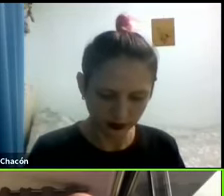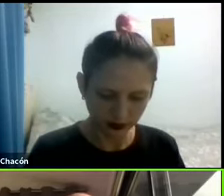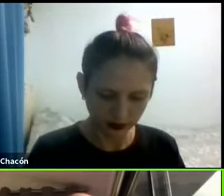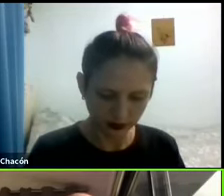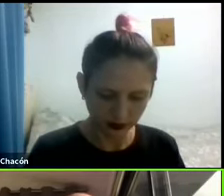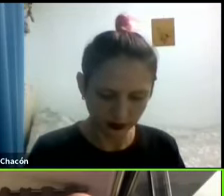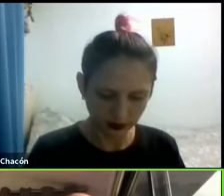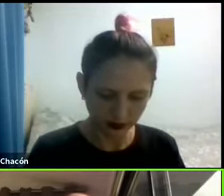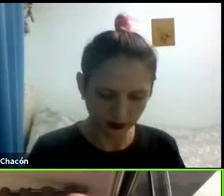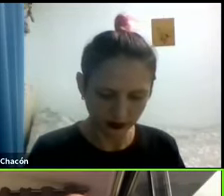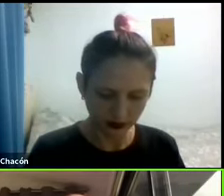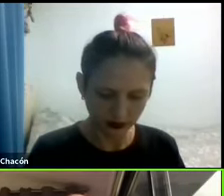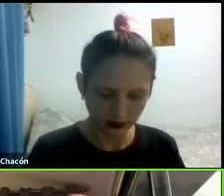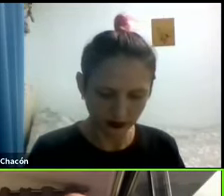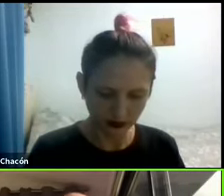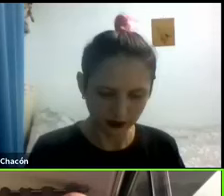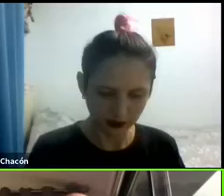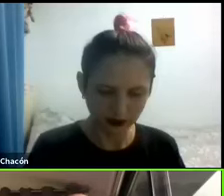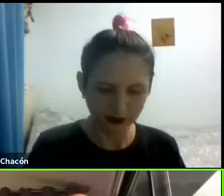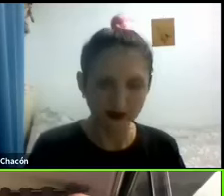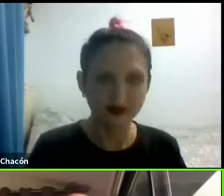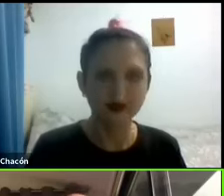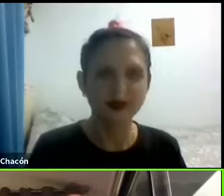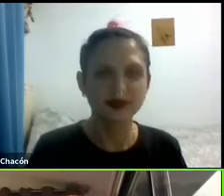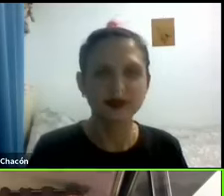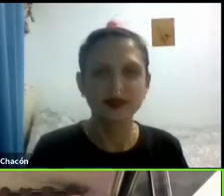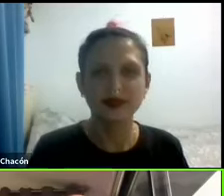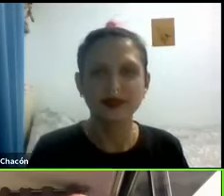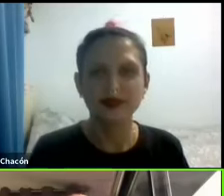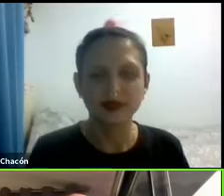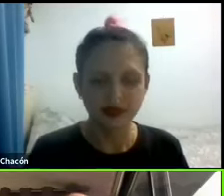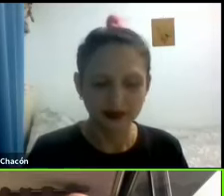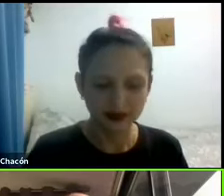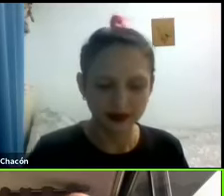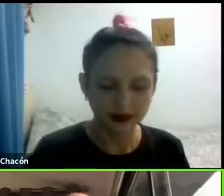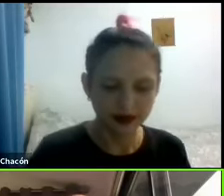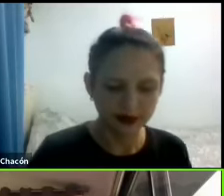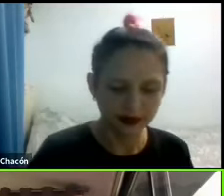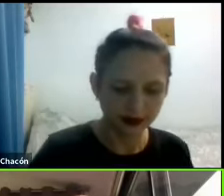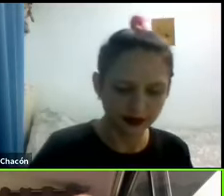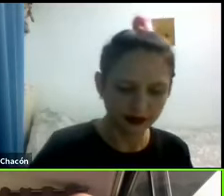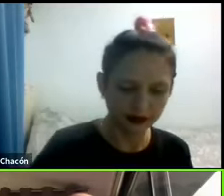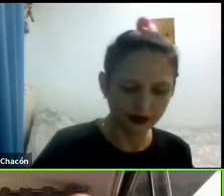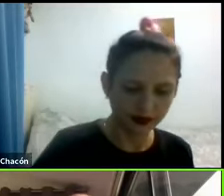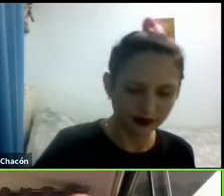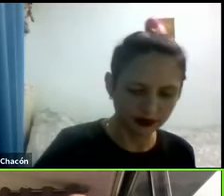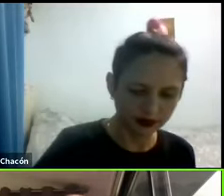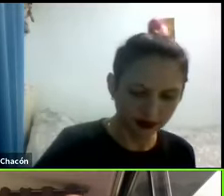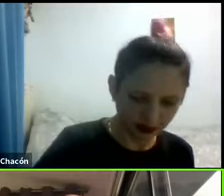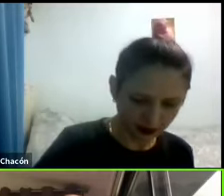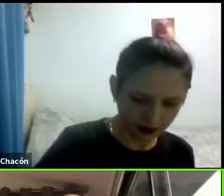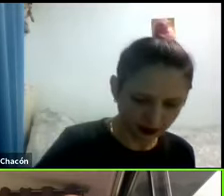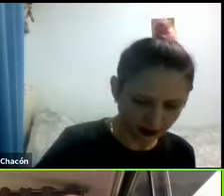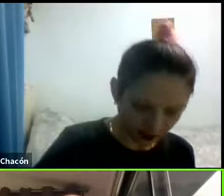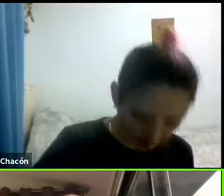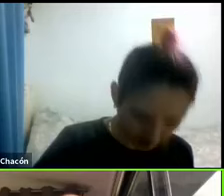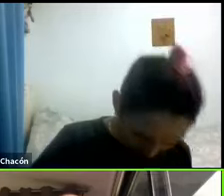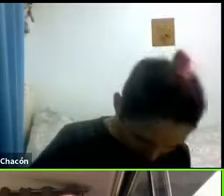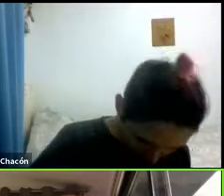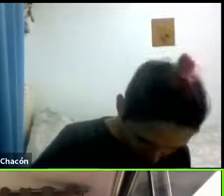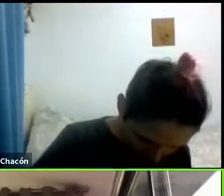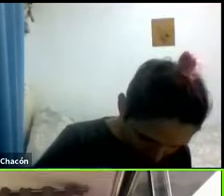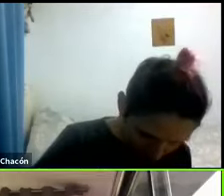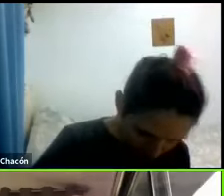que es quien tiene a cargo la responsabilidad de contar de forma creativa una historia en este caso la historia de aysa